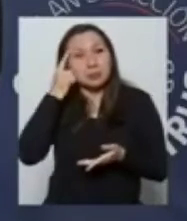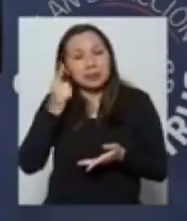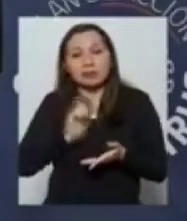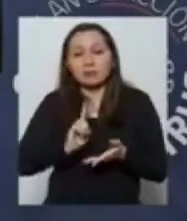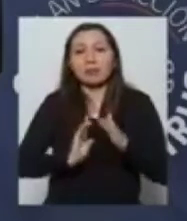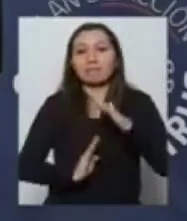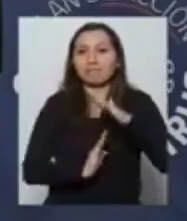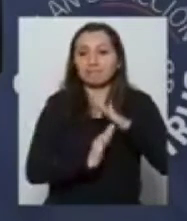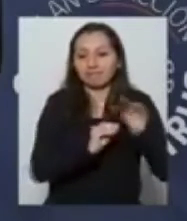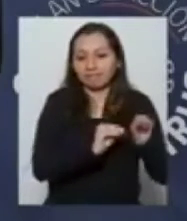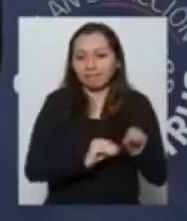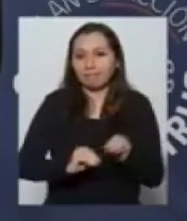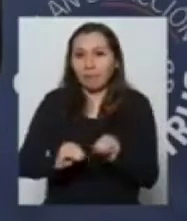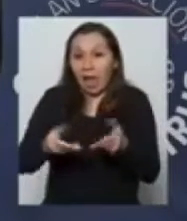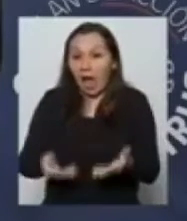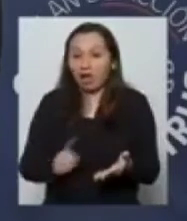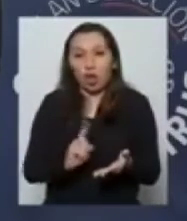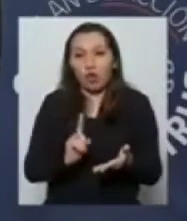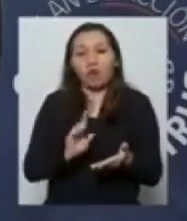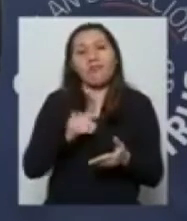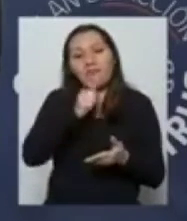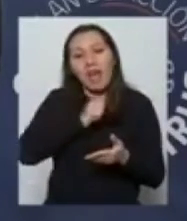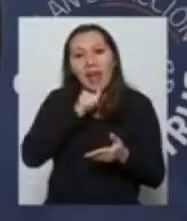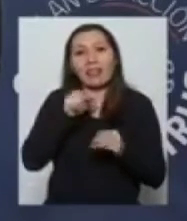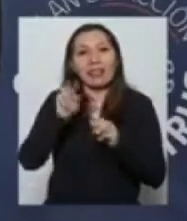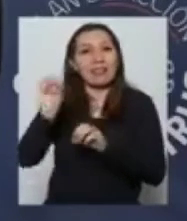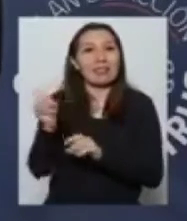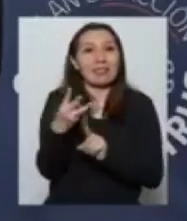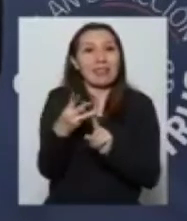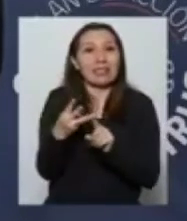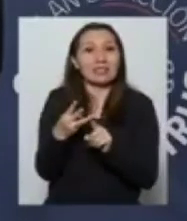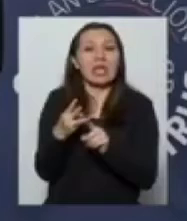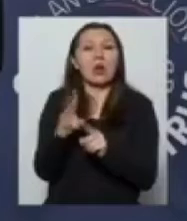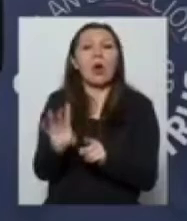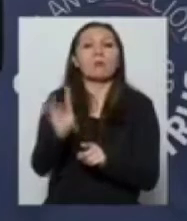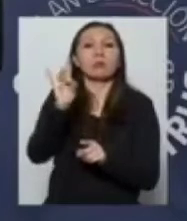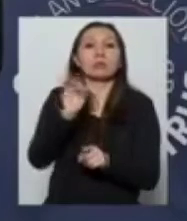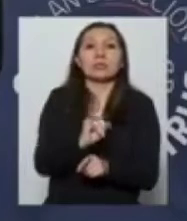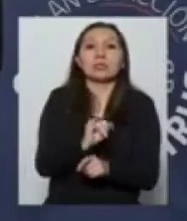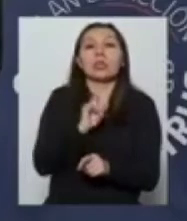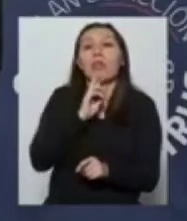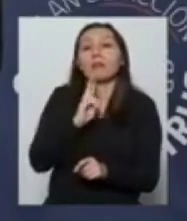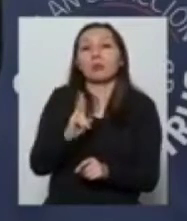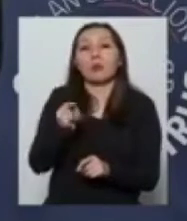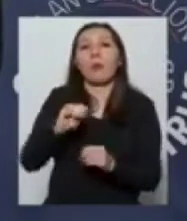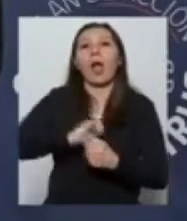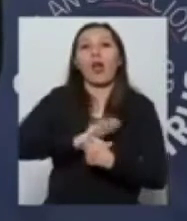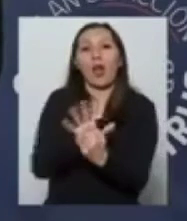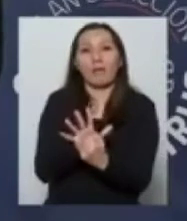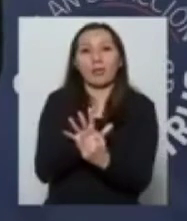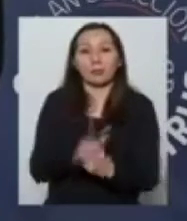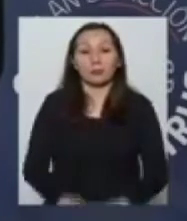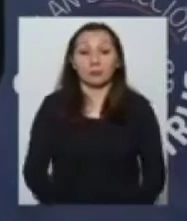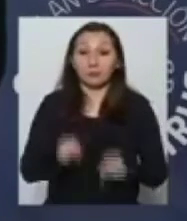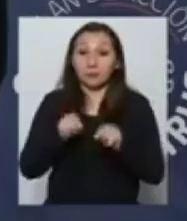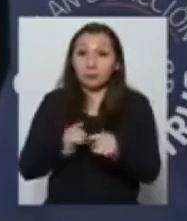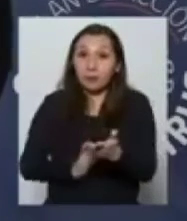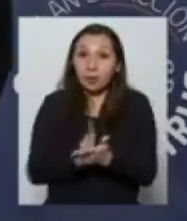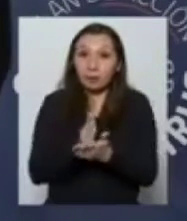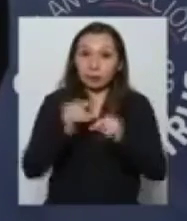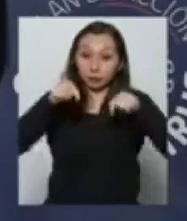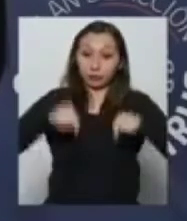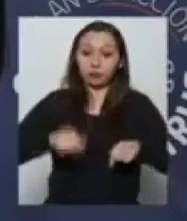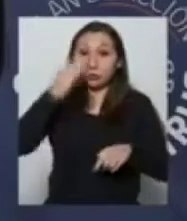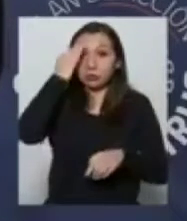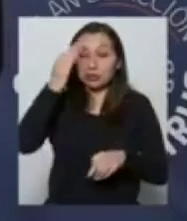que todavía no es el momento de incorporar este tercer criterio. Esto, a partir del día de